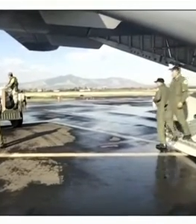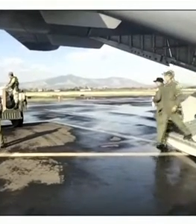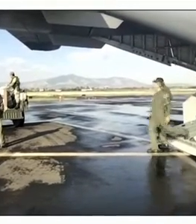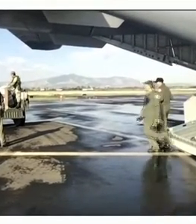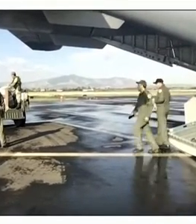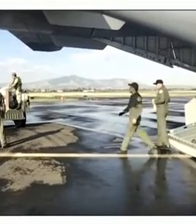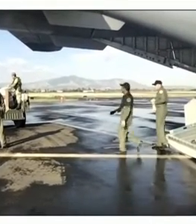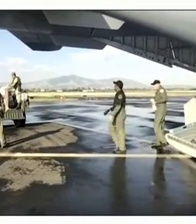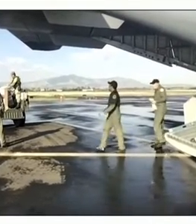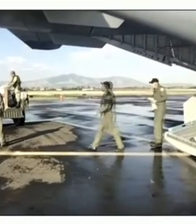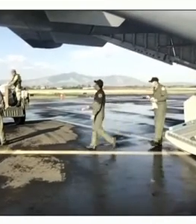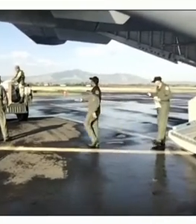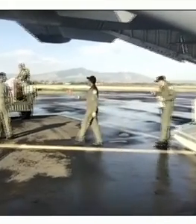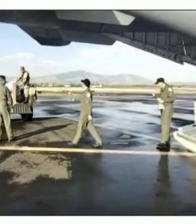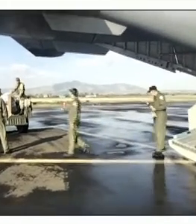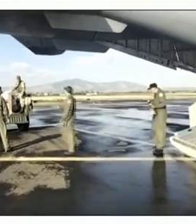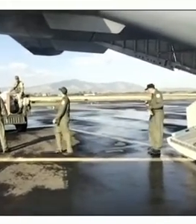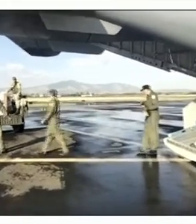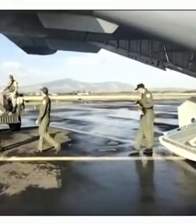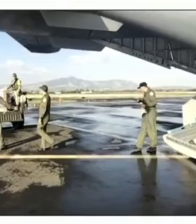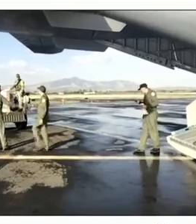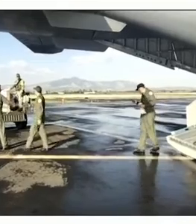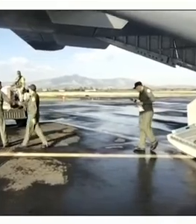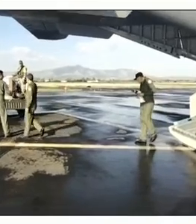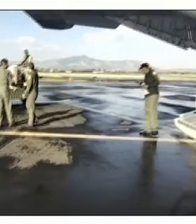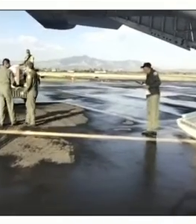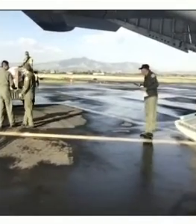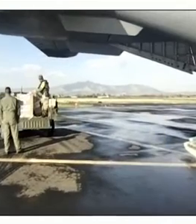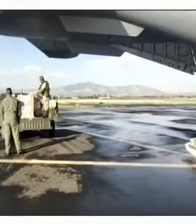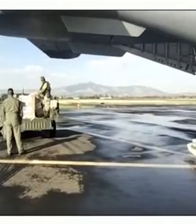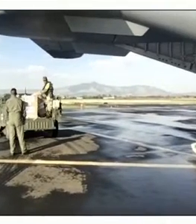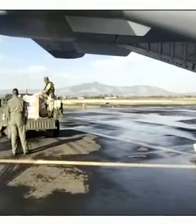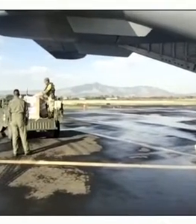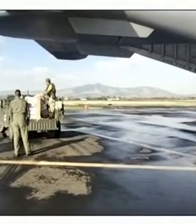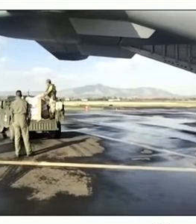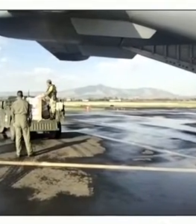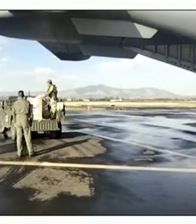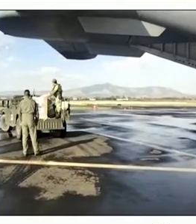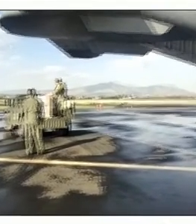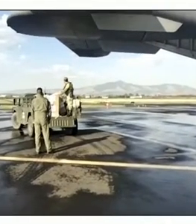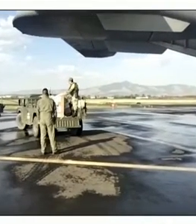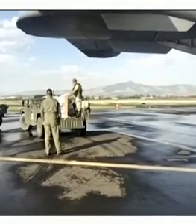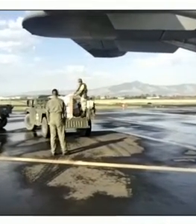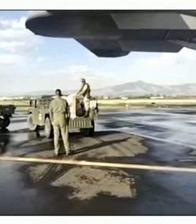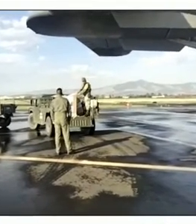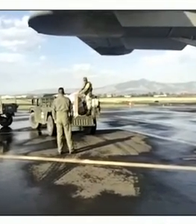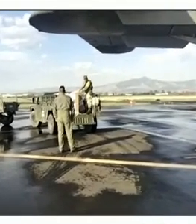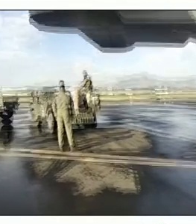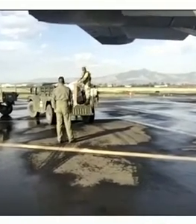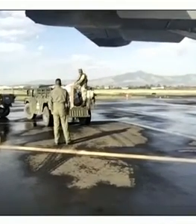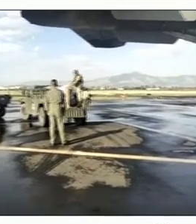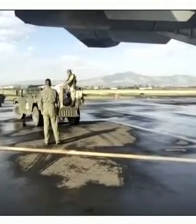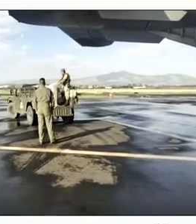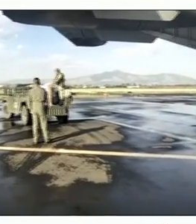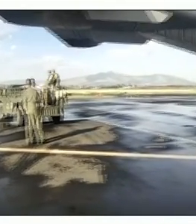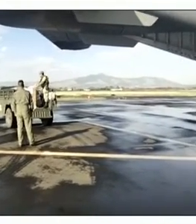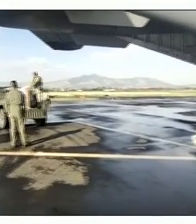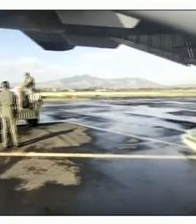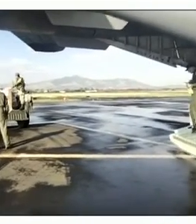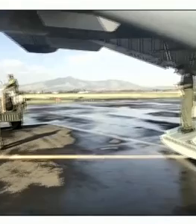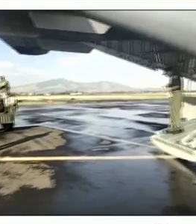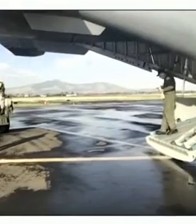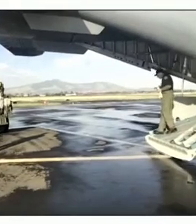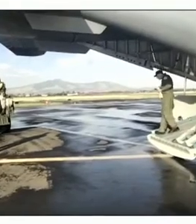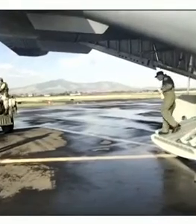el presidente de la República, sumaron su esfuerzo personal de empresas y del gobierno